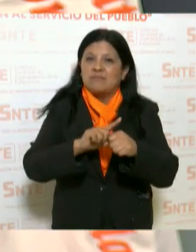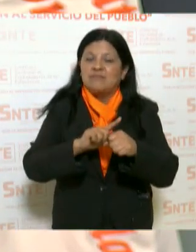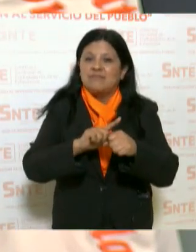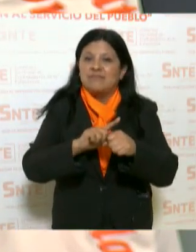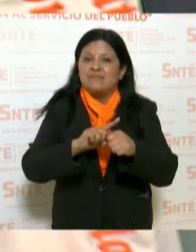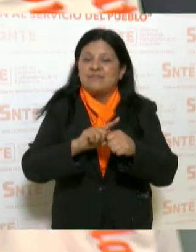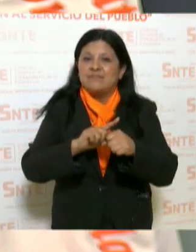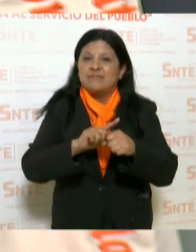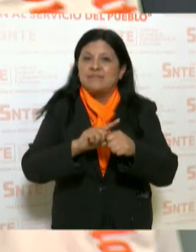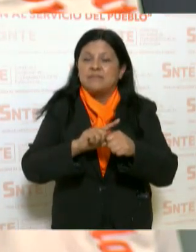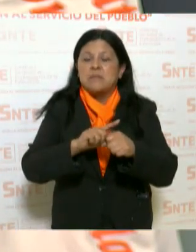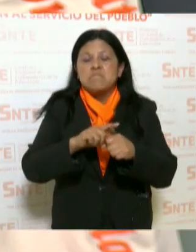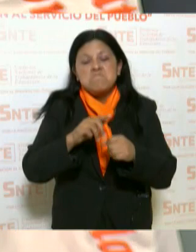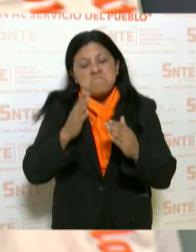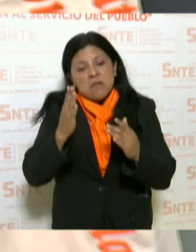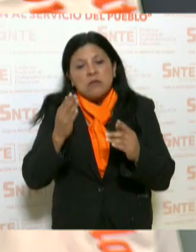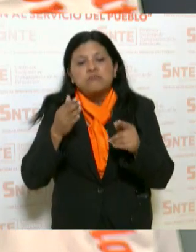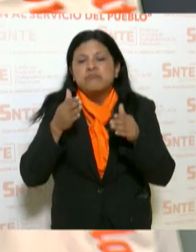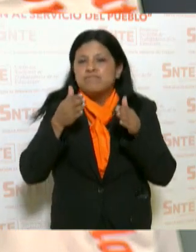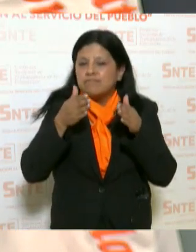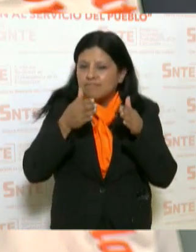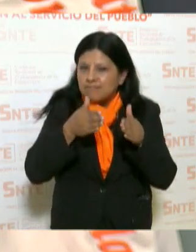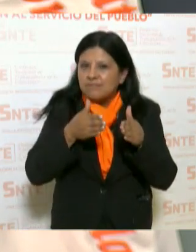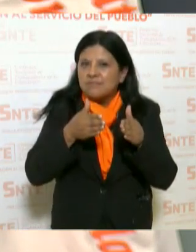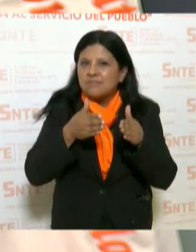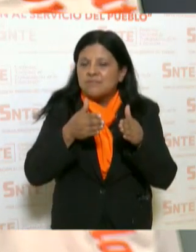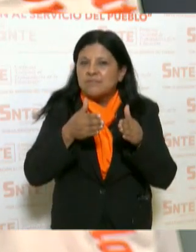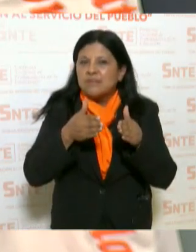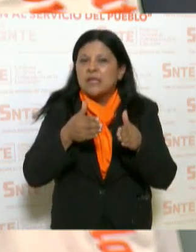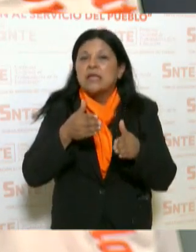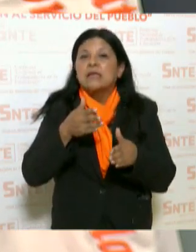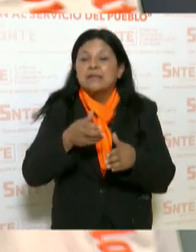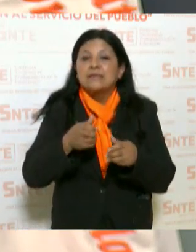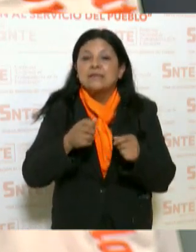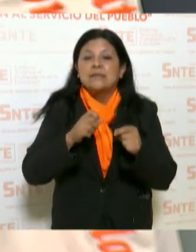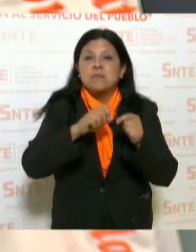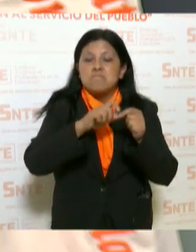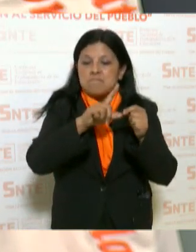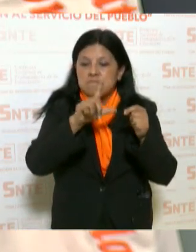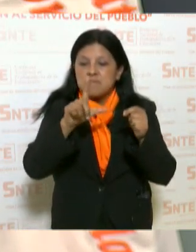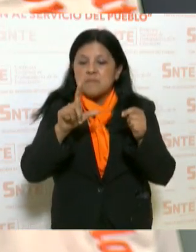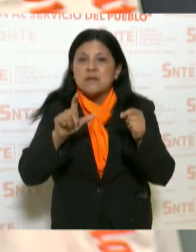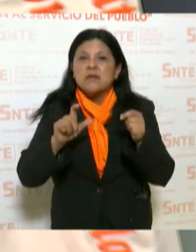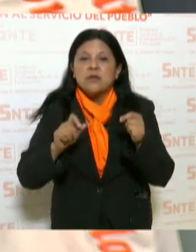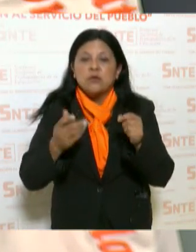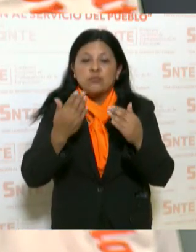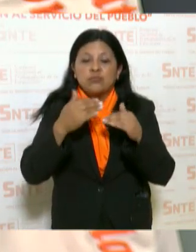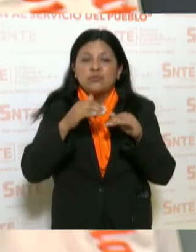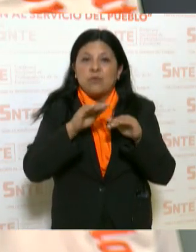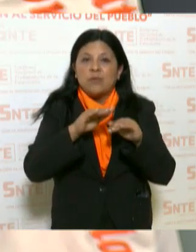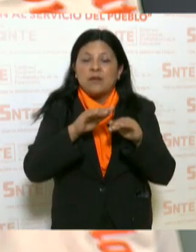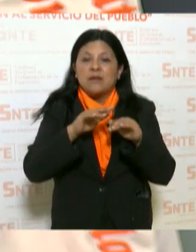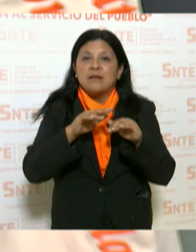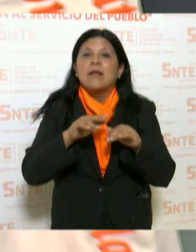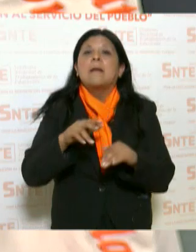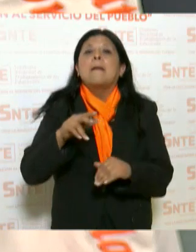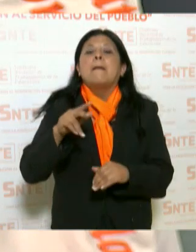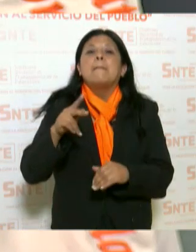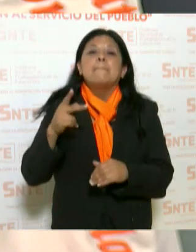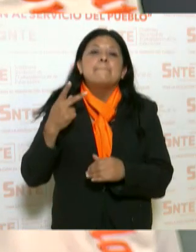En particular, el dominio de la nación sobre el petróleo.